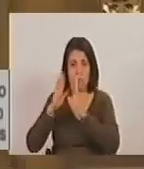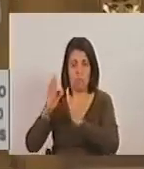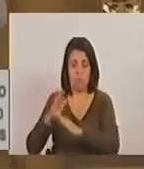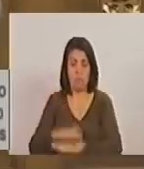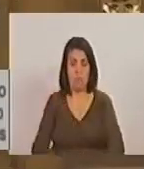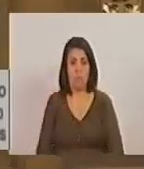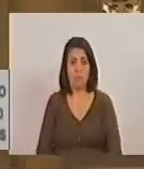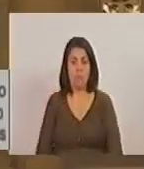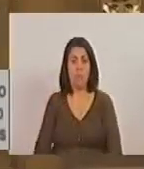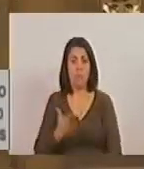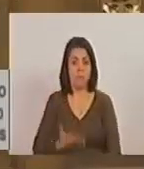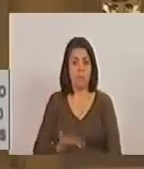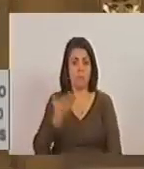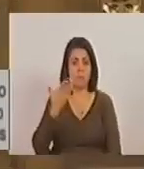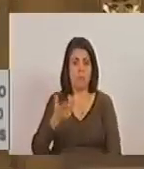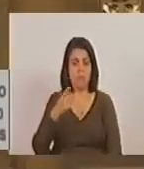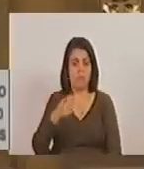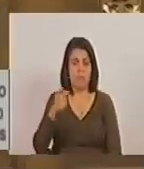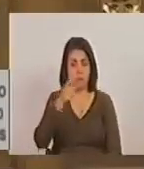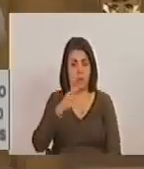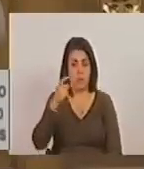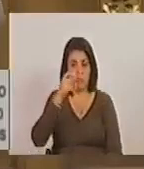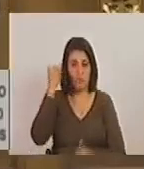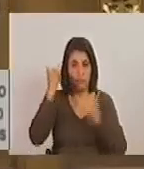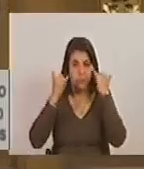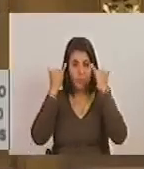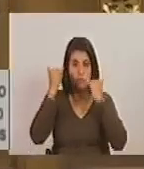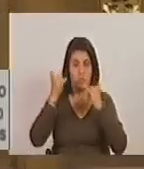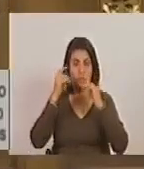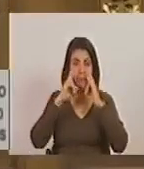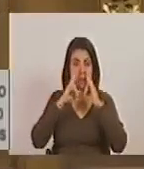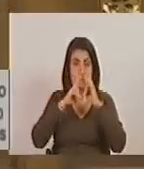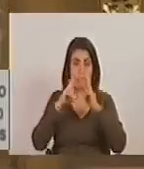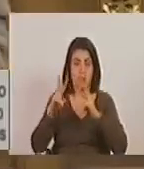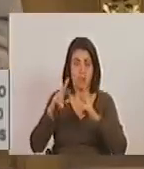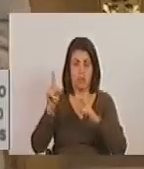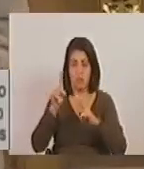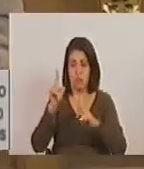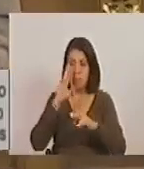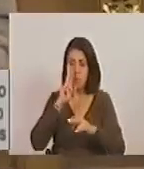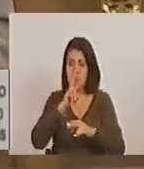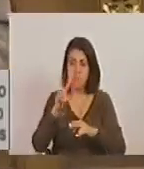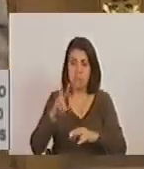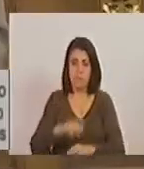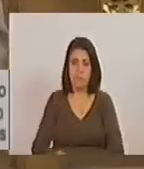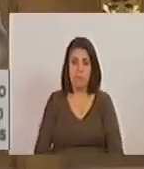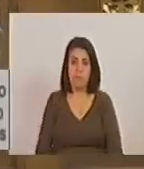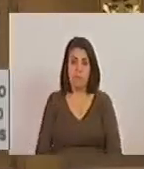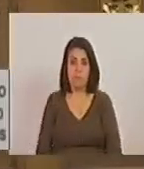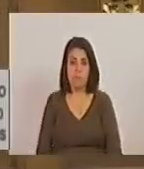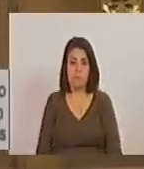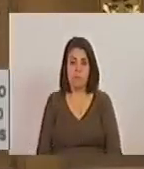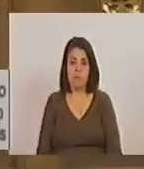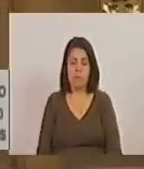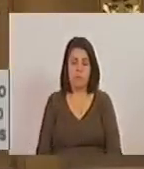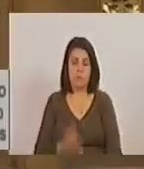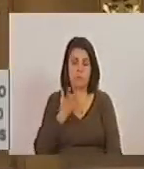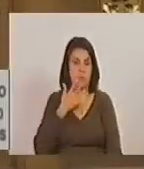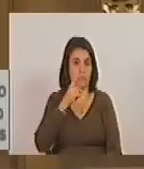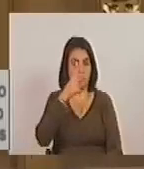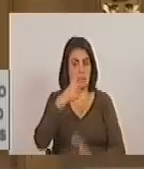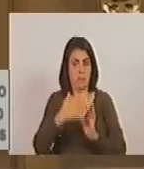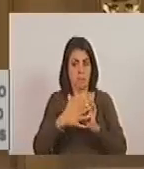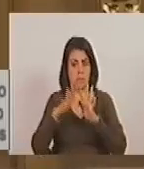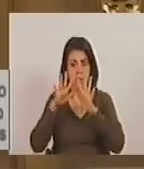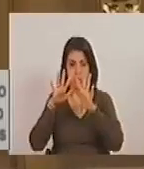que esencialmente busca la idea de visibilizar lo invisibilizado. Y lanzamos por ahí en el año 2010